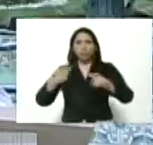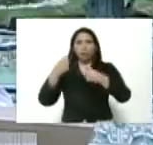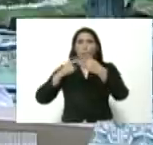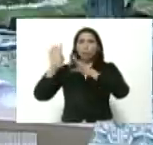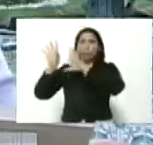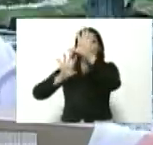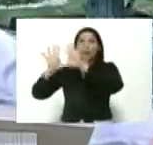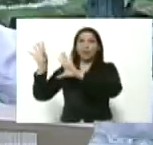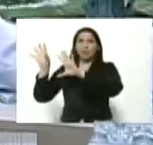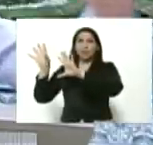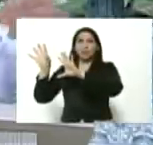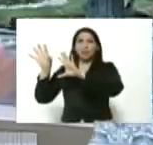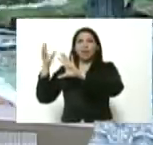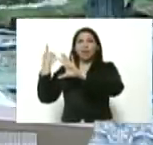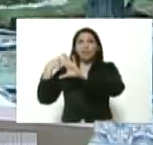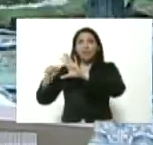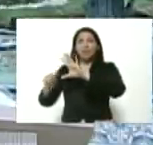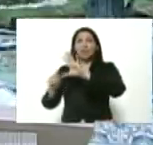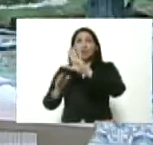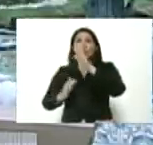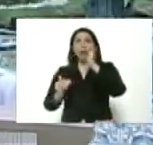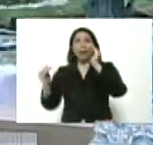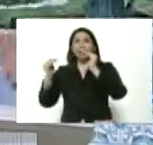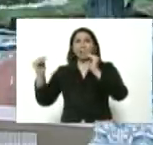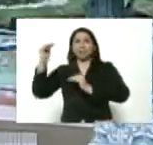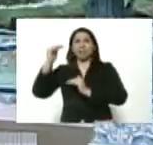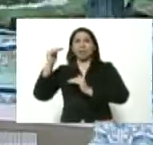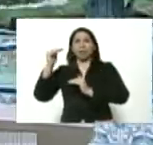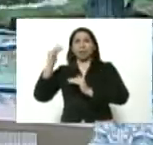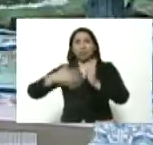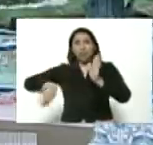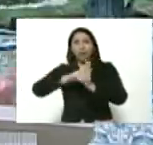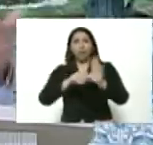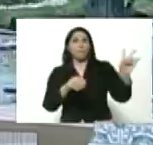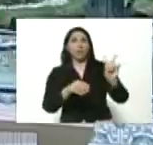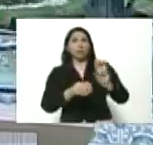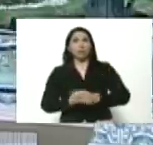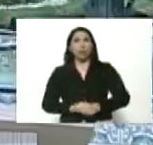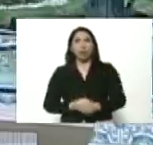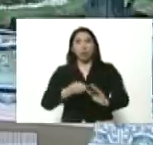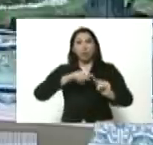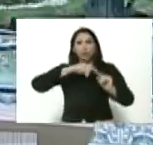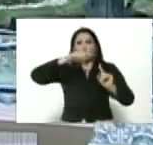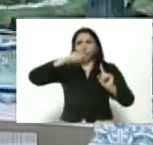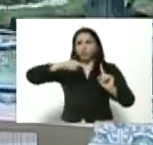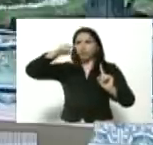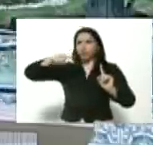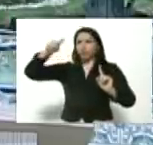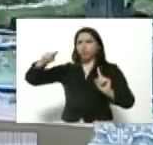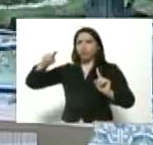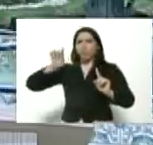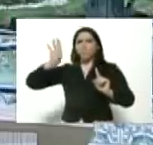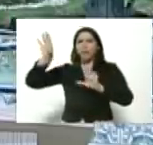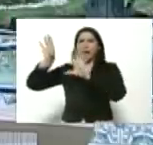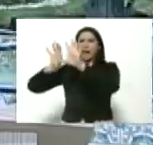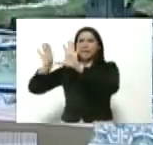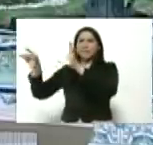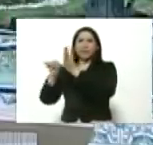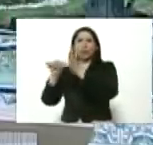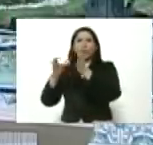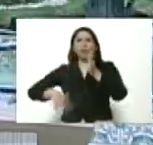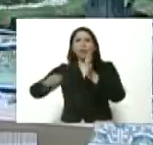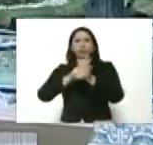que han tenido el crecimiento con el que han llegado que es la curva exponencial de los países de donde están regresando